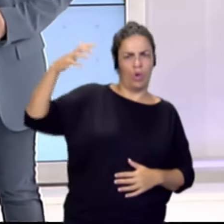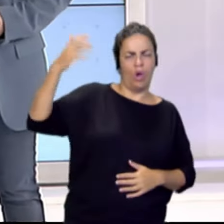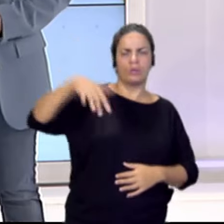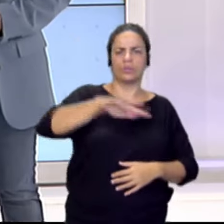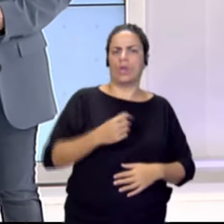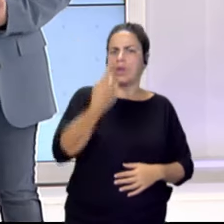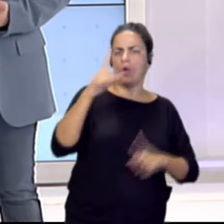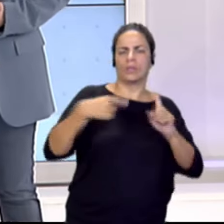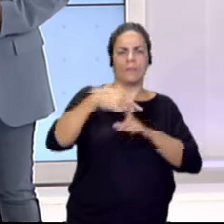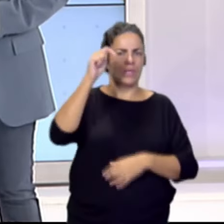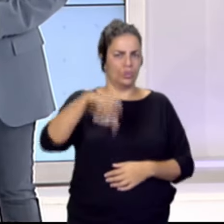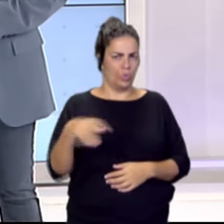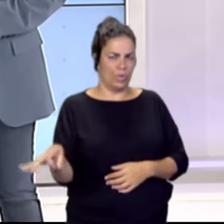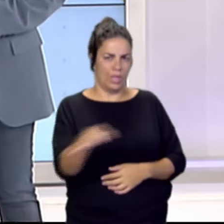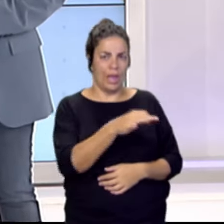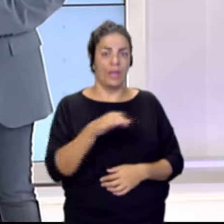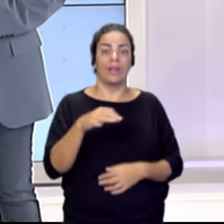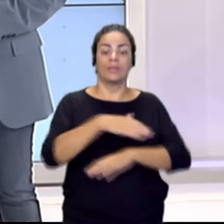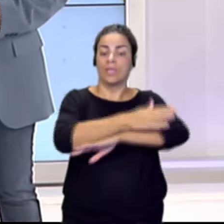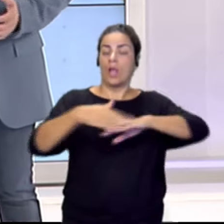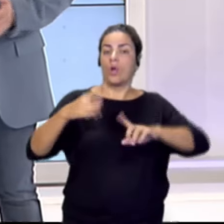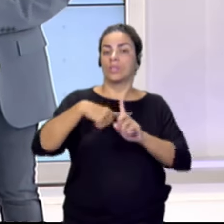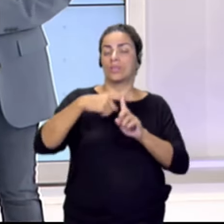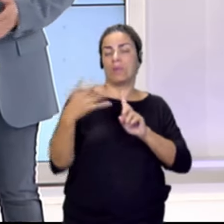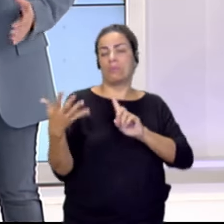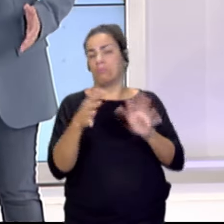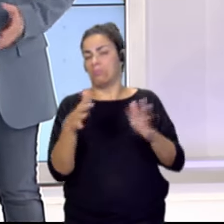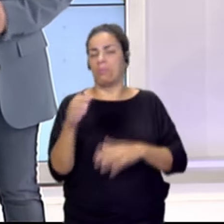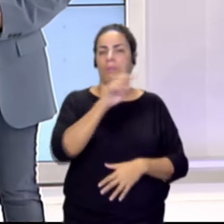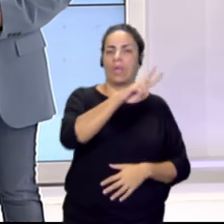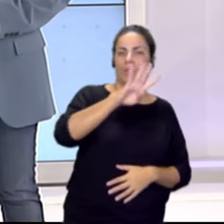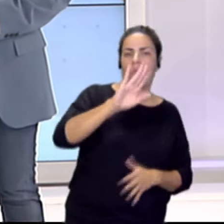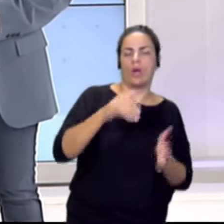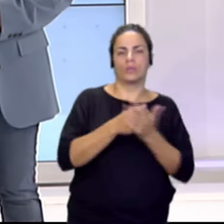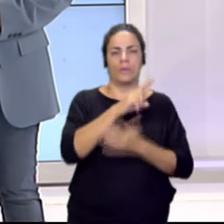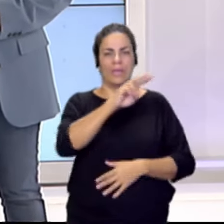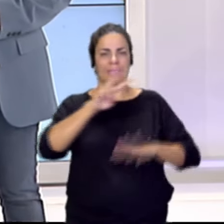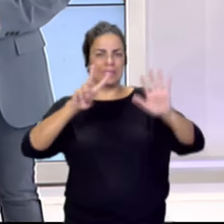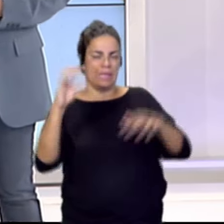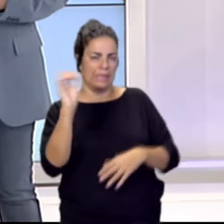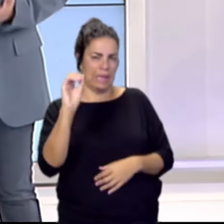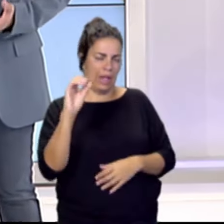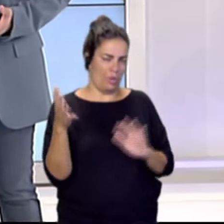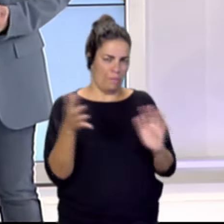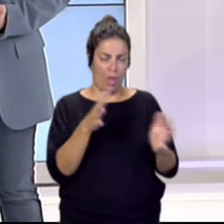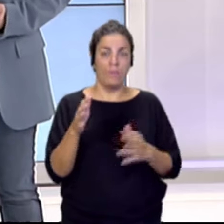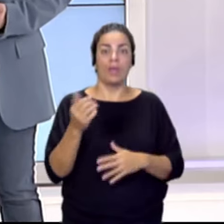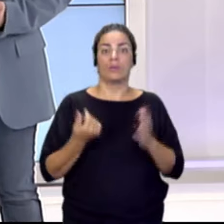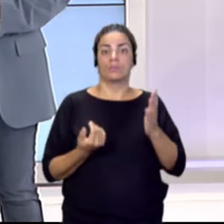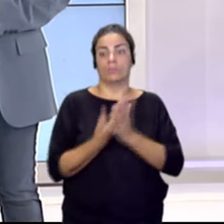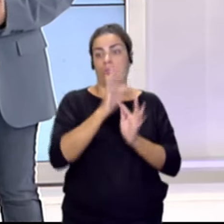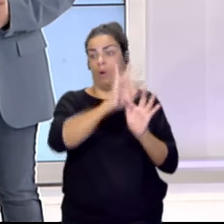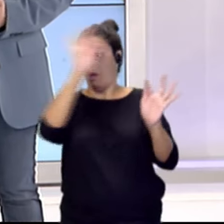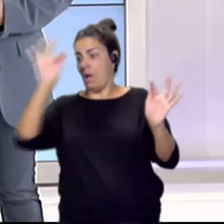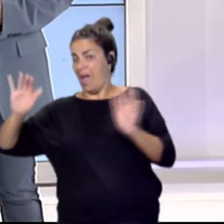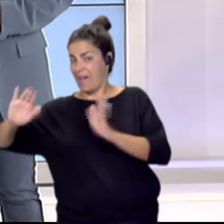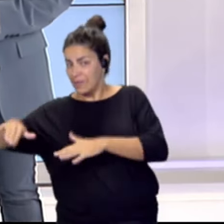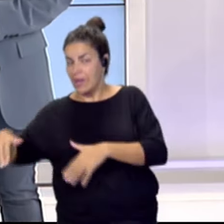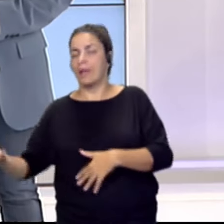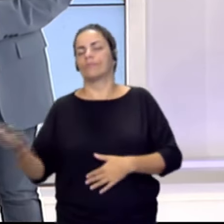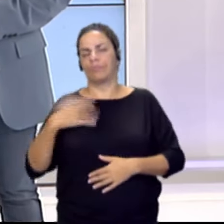el sur de las islas. Las temperaturas en la costa oscilarán entre 24 y 27 grados aproximadamente. Al final del día volveremos a ver un aumento